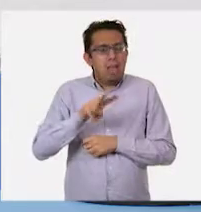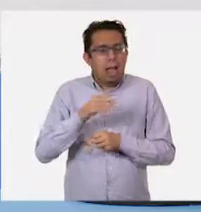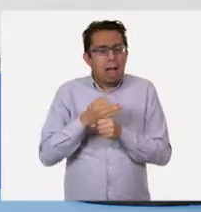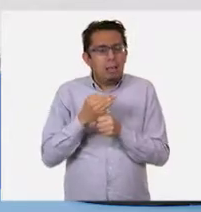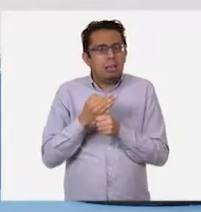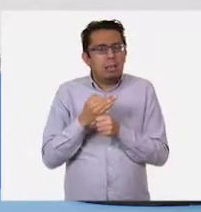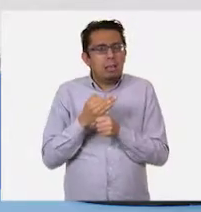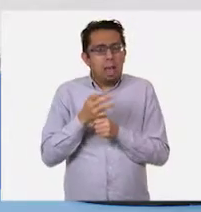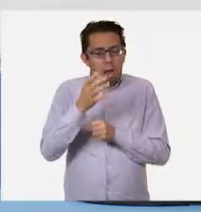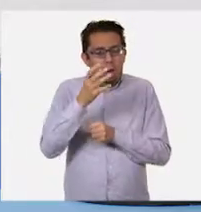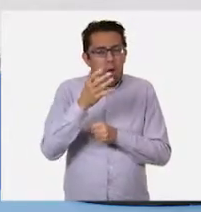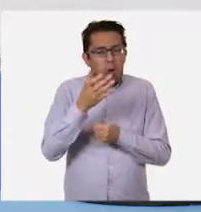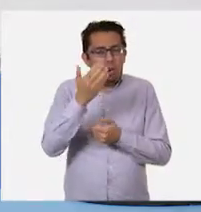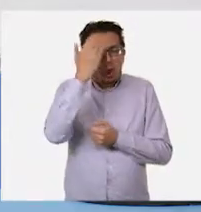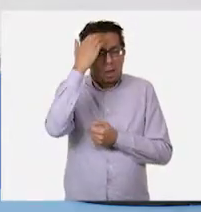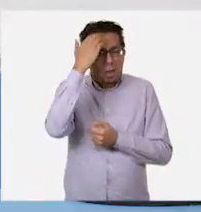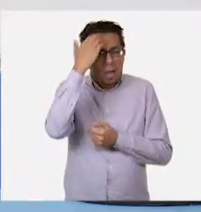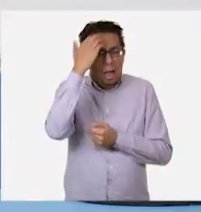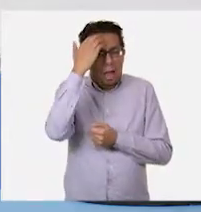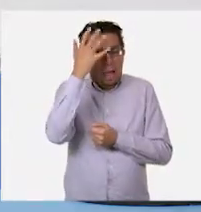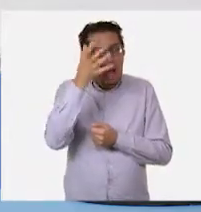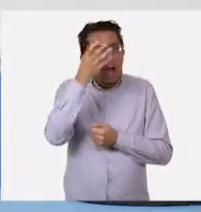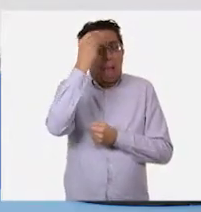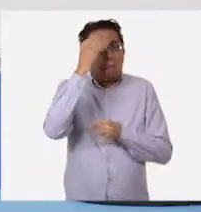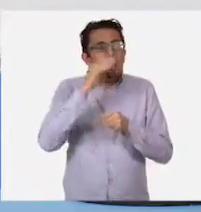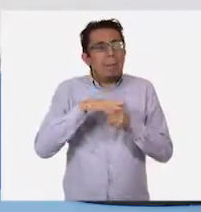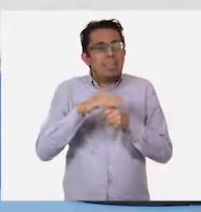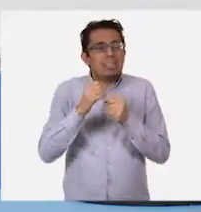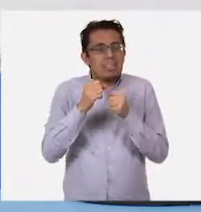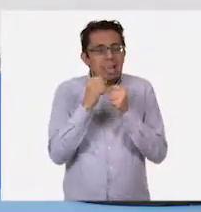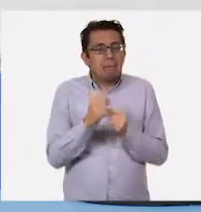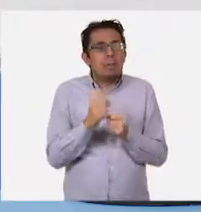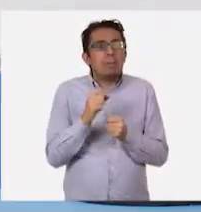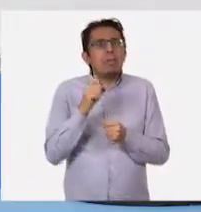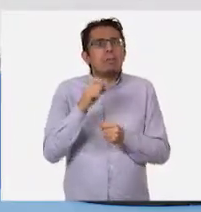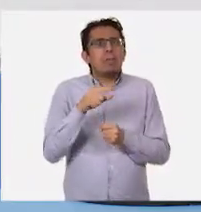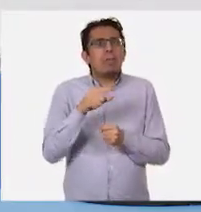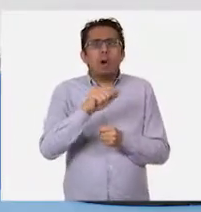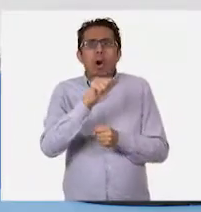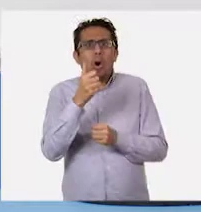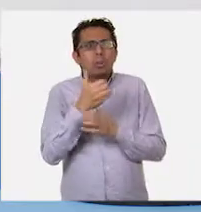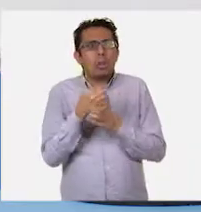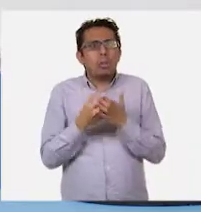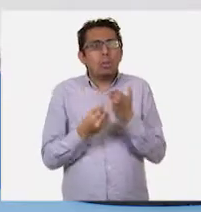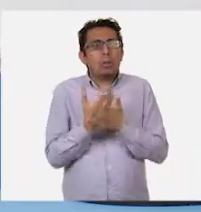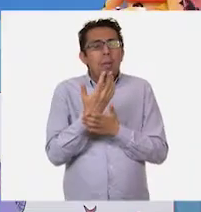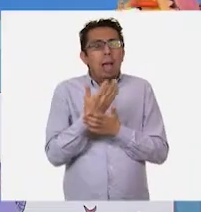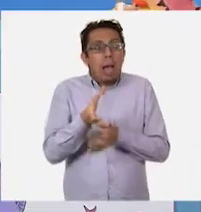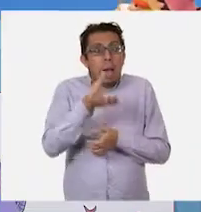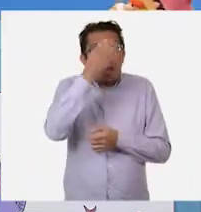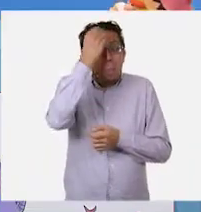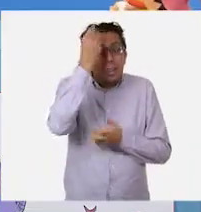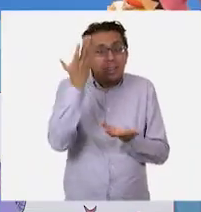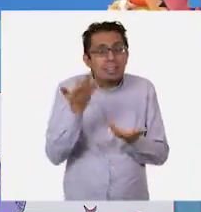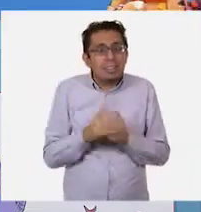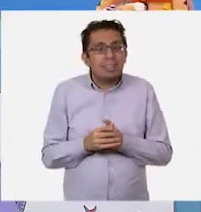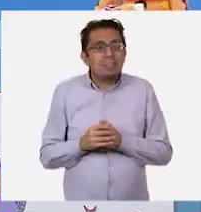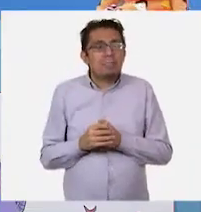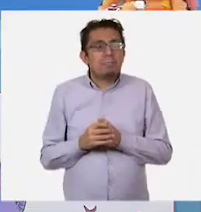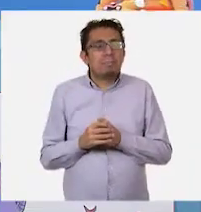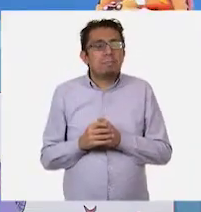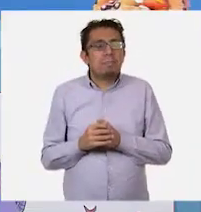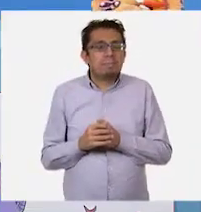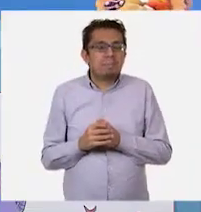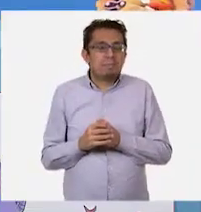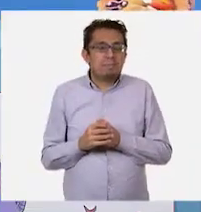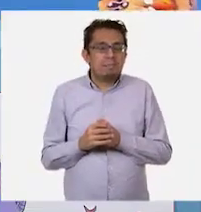reforzamos nuestros conocimientos, aprendí otros nuevos. Así es. Muchas